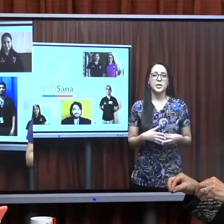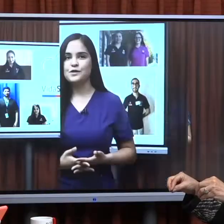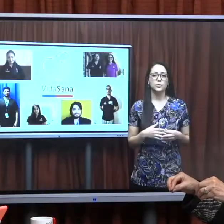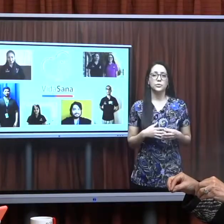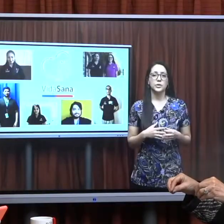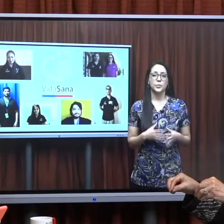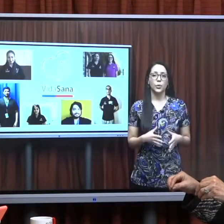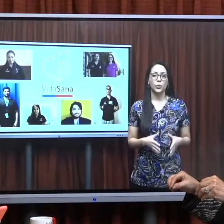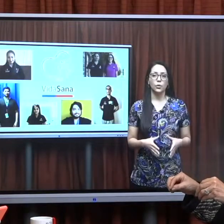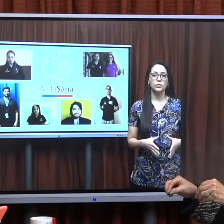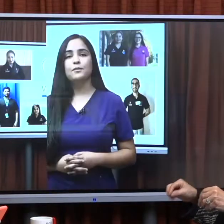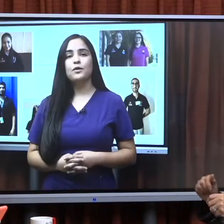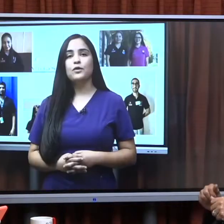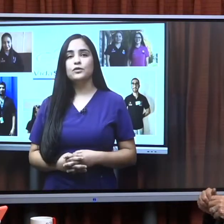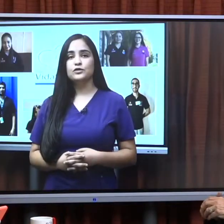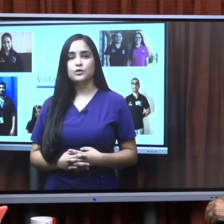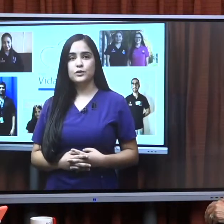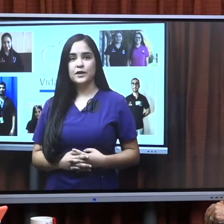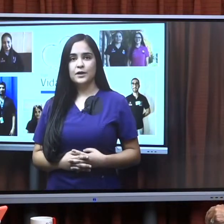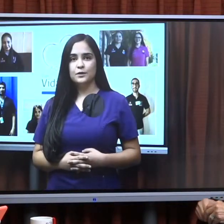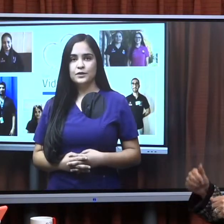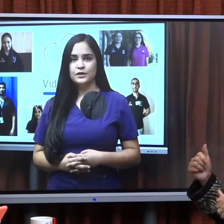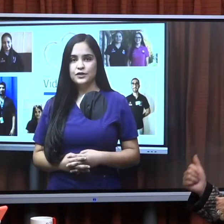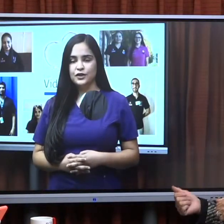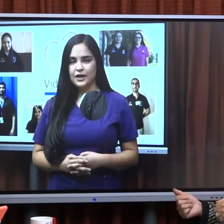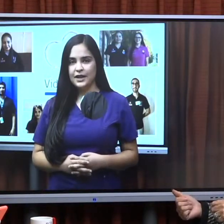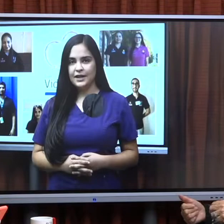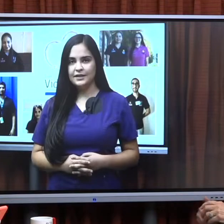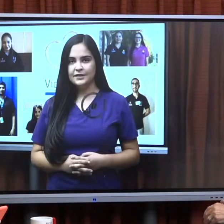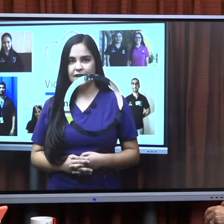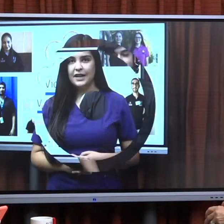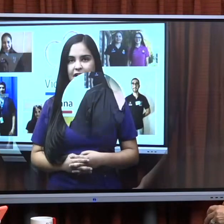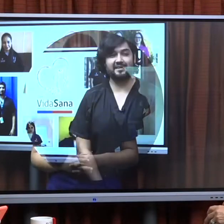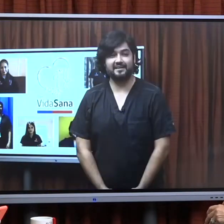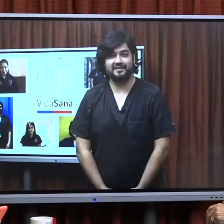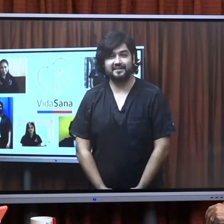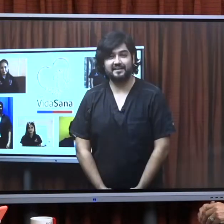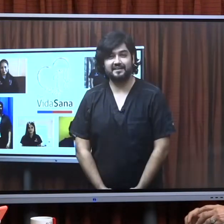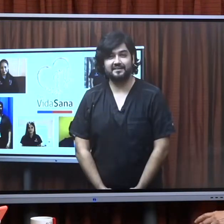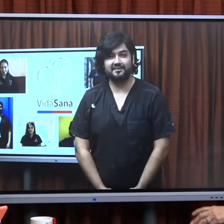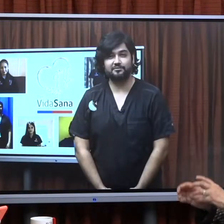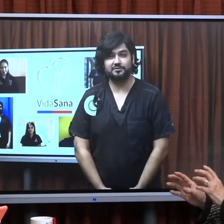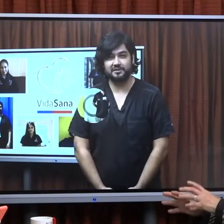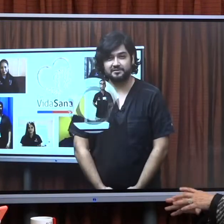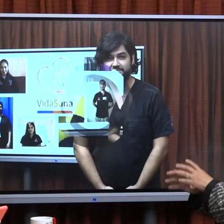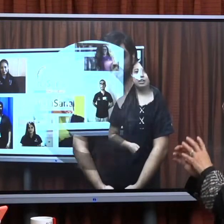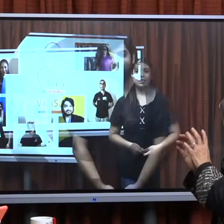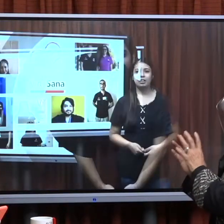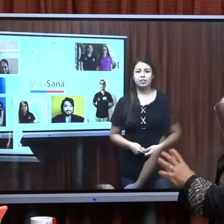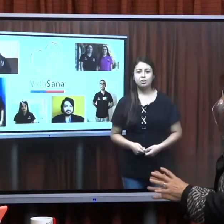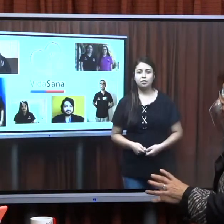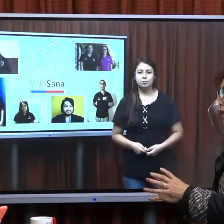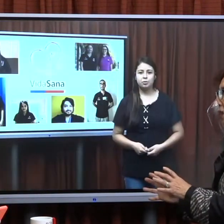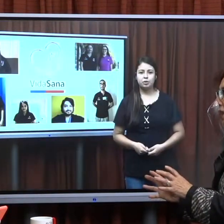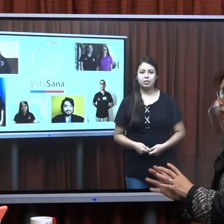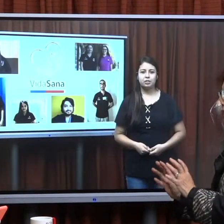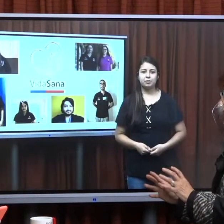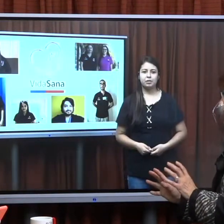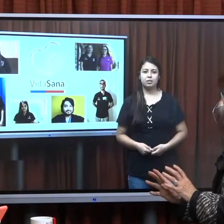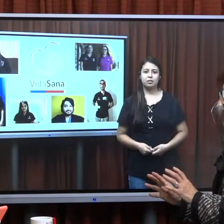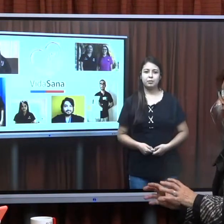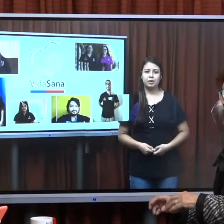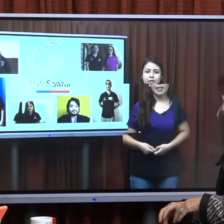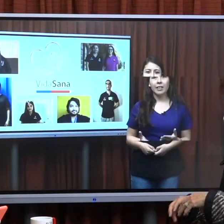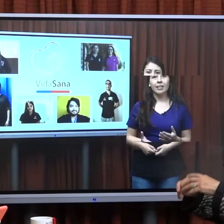programa pone a disposición de las escuelas. Perfecto. Atención médica con orientación y educación parental. Mira que